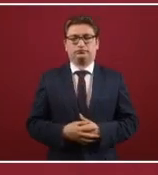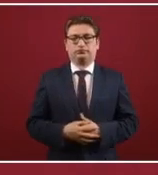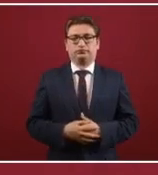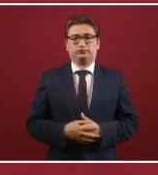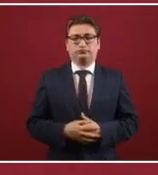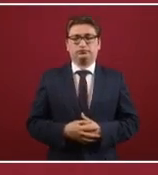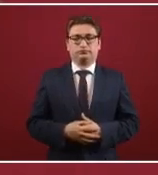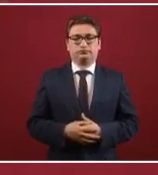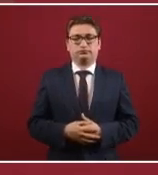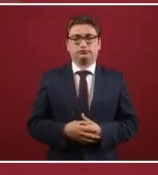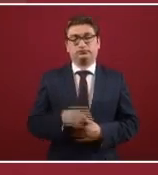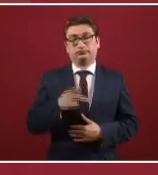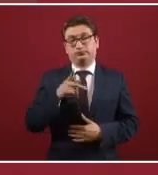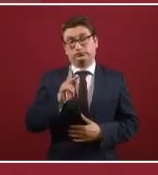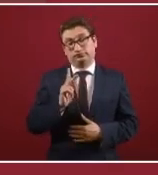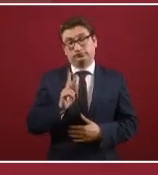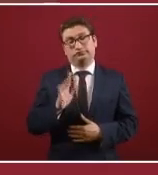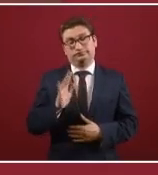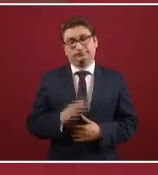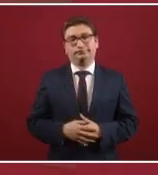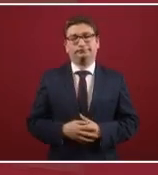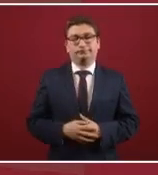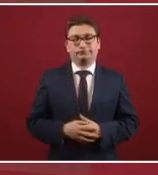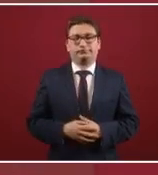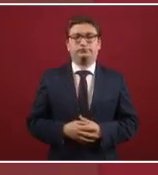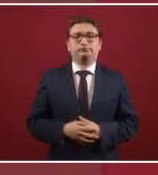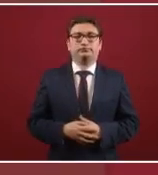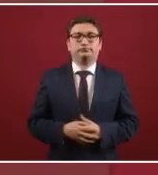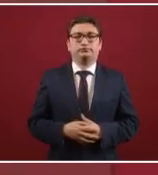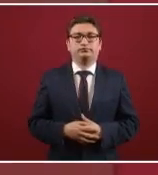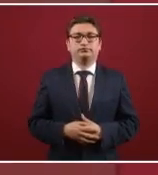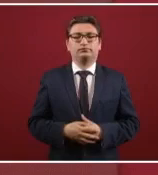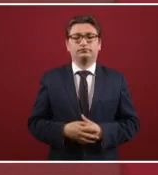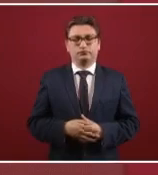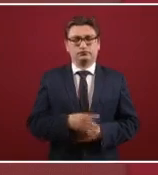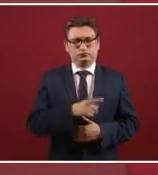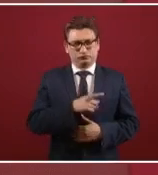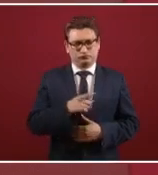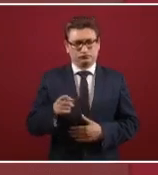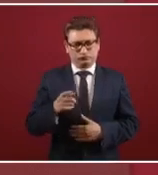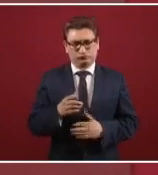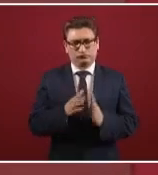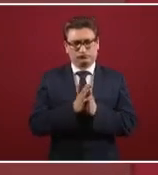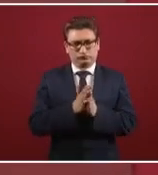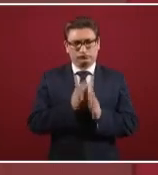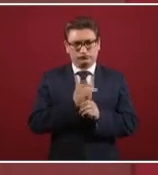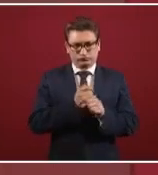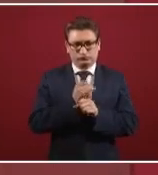pero les pido que se investigue